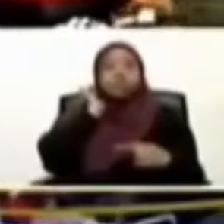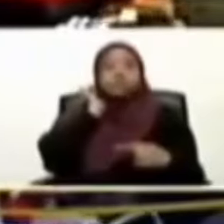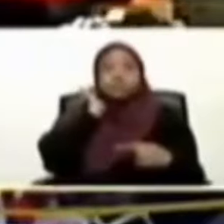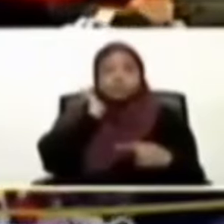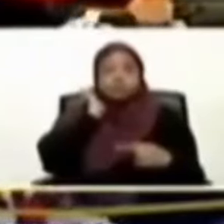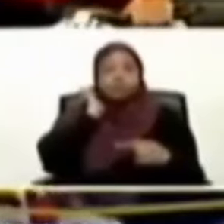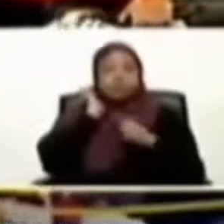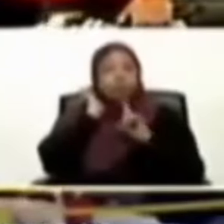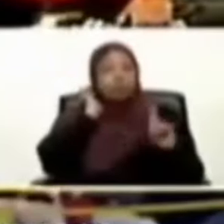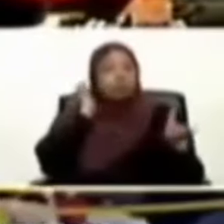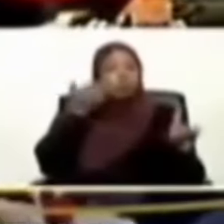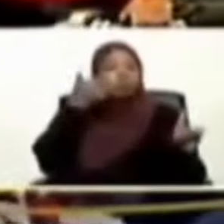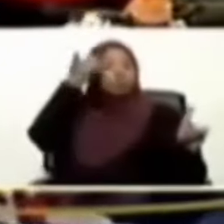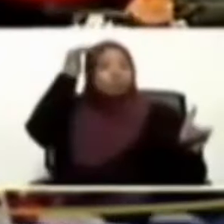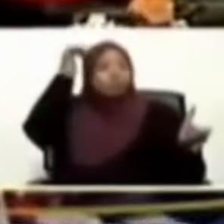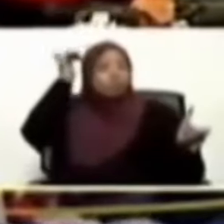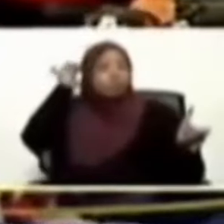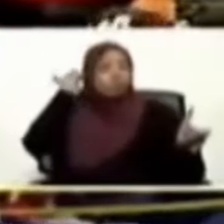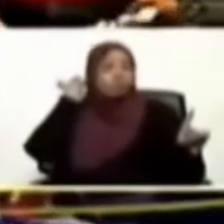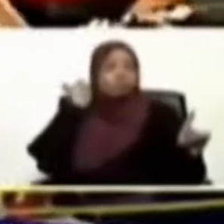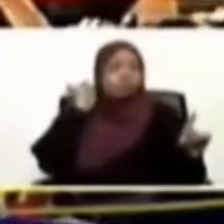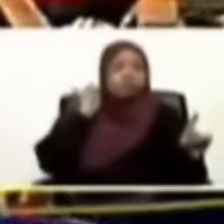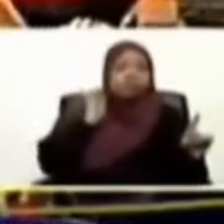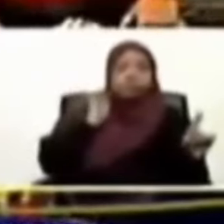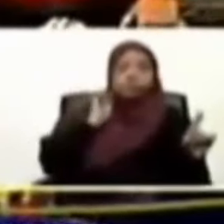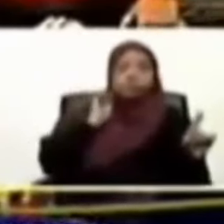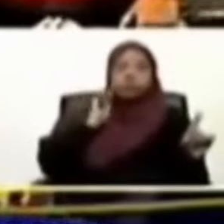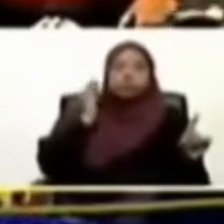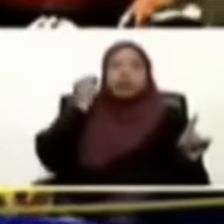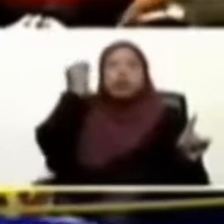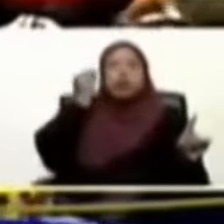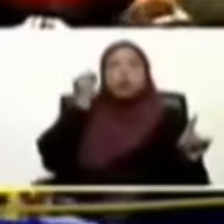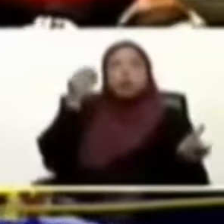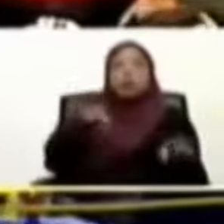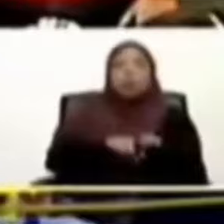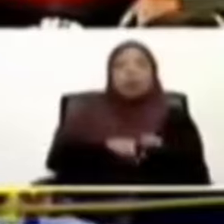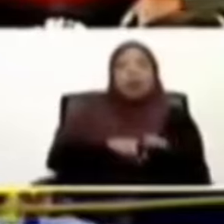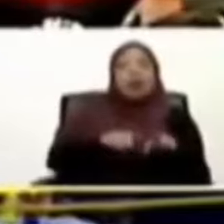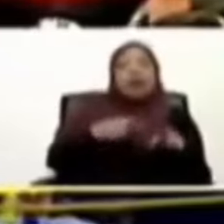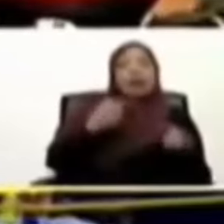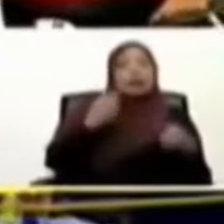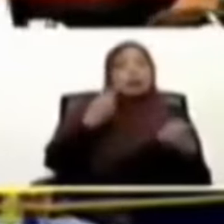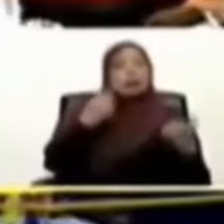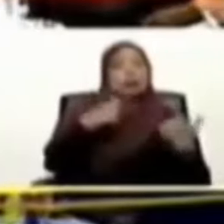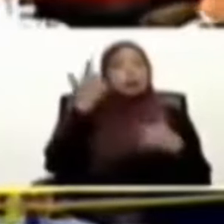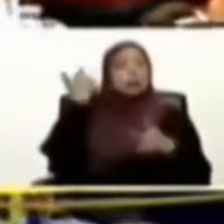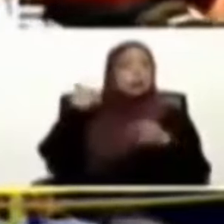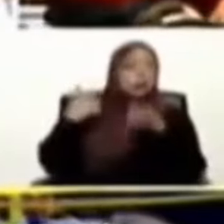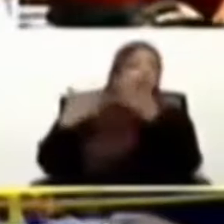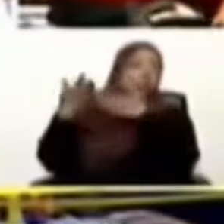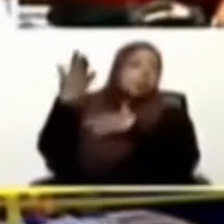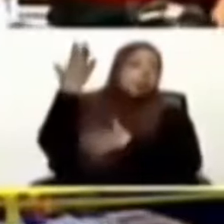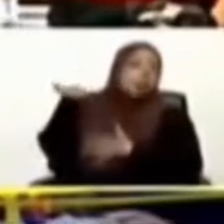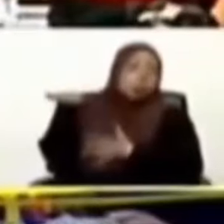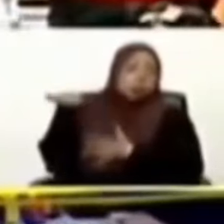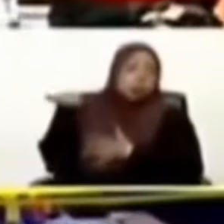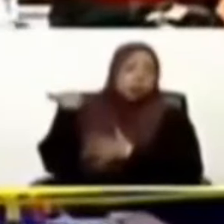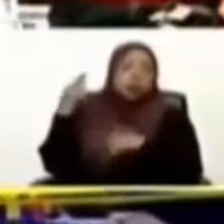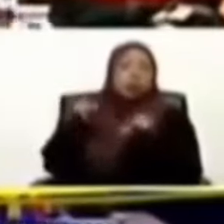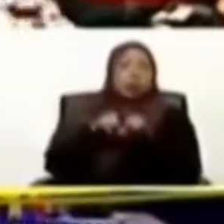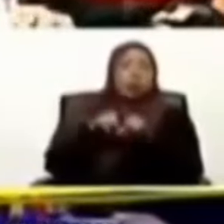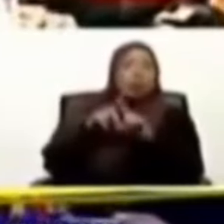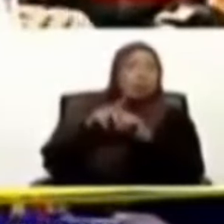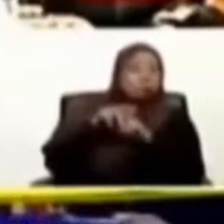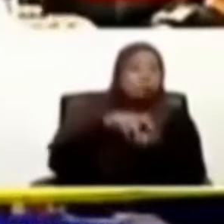inventaron. Como si fuera poco, más tarde retiraron una invitación a la Unión Europea para que enviara a los observadores